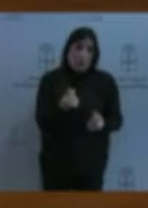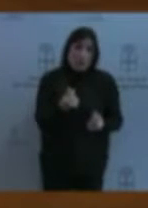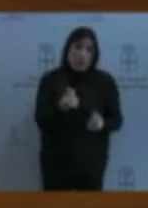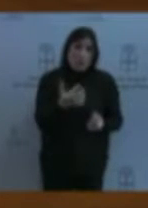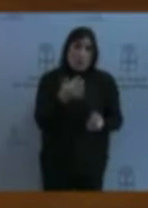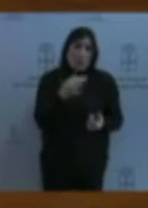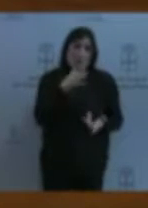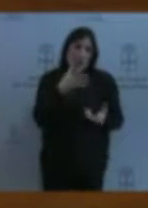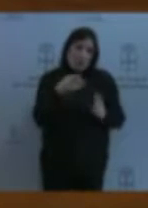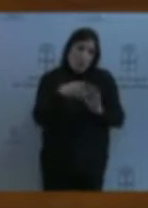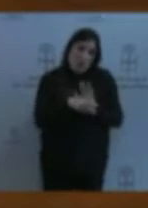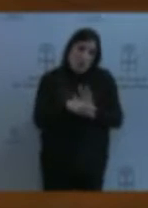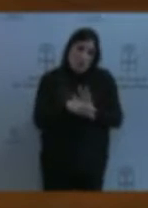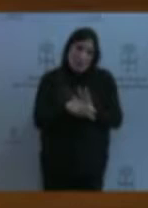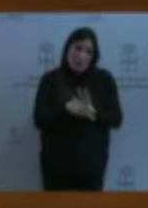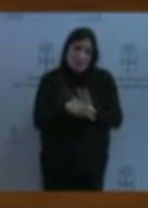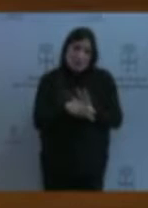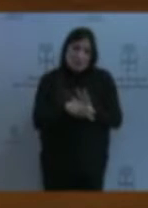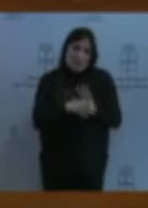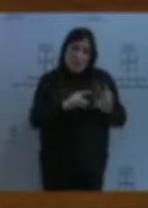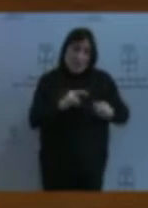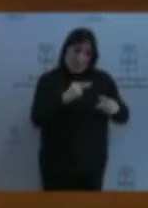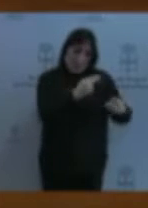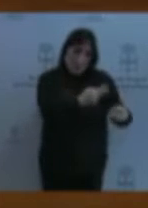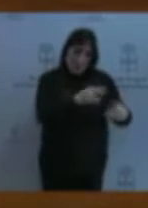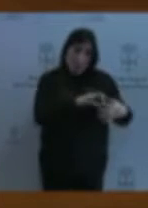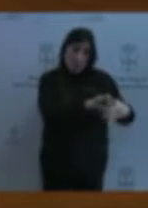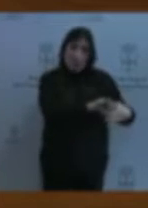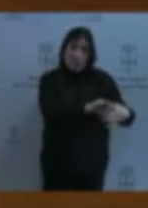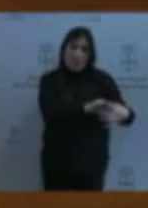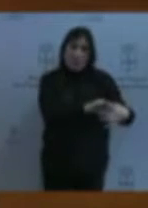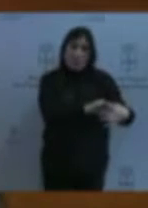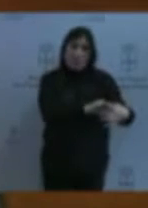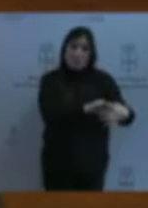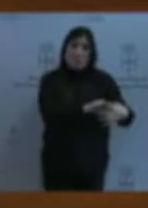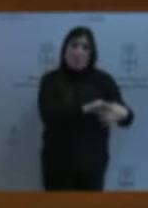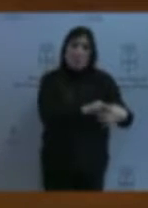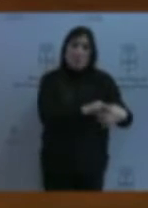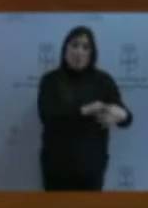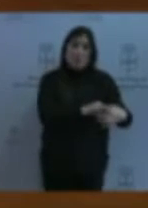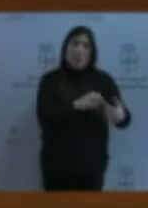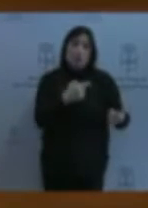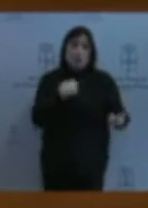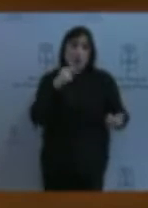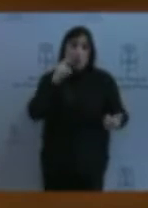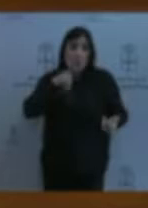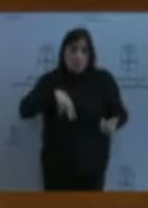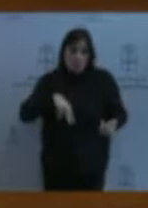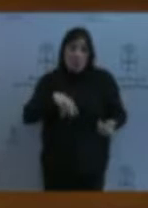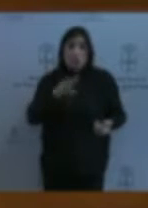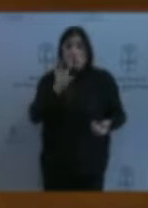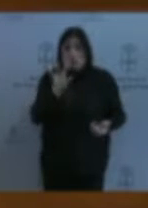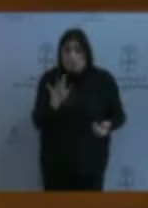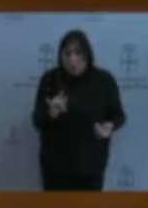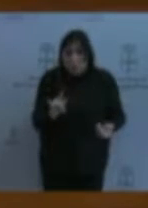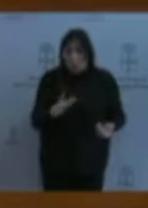la contestación de estas iniciativas parlamentarias, reconozco que sí, que se habrán hecho muchas cosas mal, ya se encargan